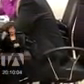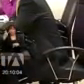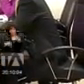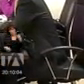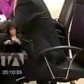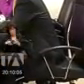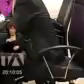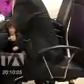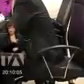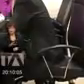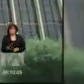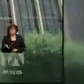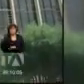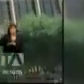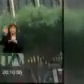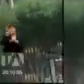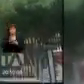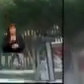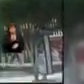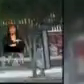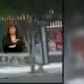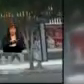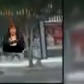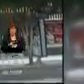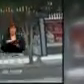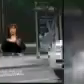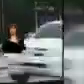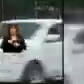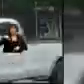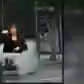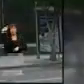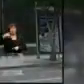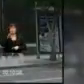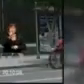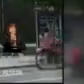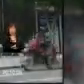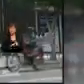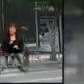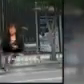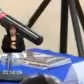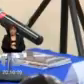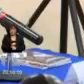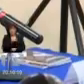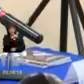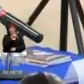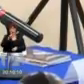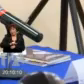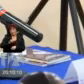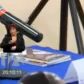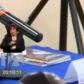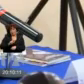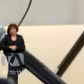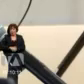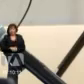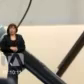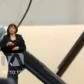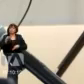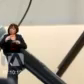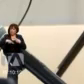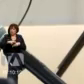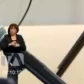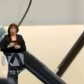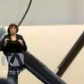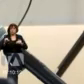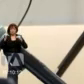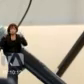Ruth Arregui como superintendente de bancos para los próximos 5 años. Ella es licenciada en Comercio y Finanzas, magíster